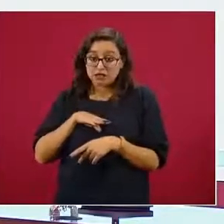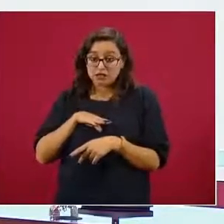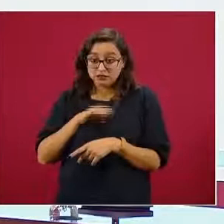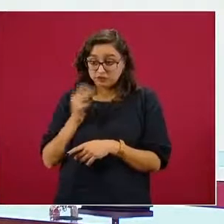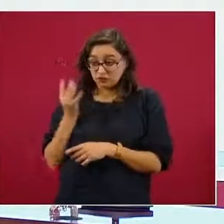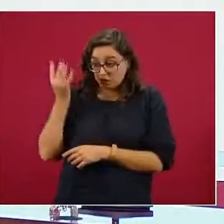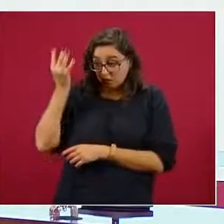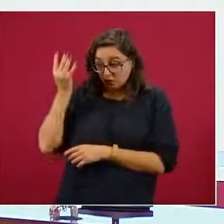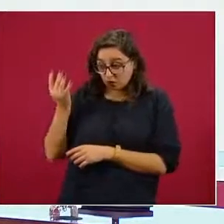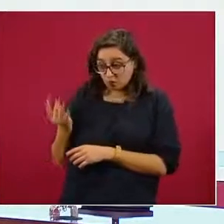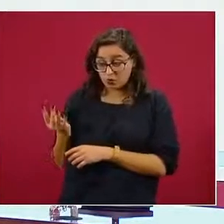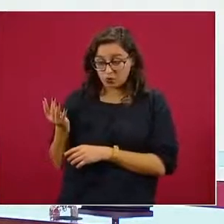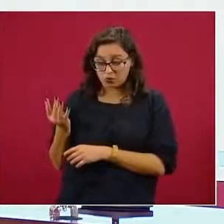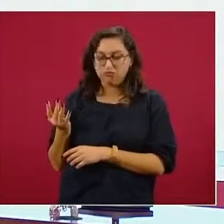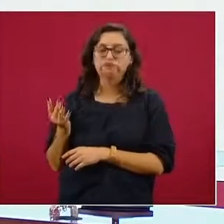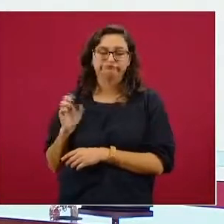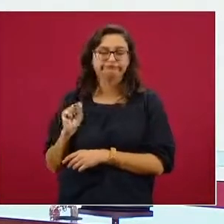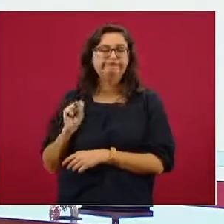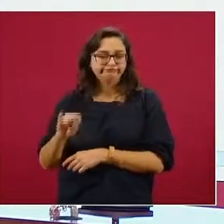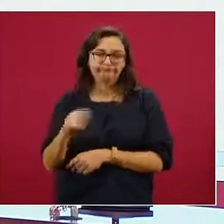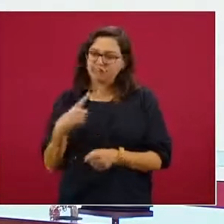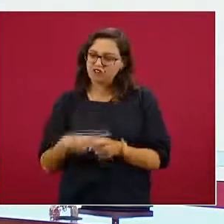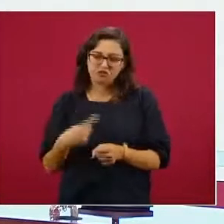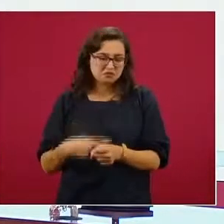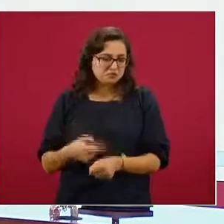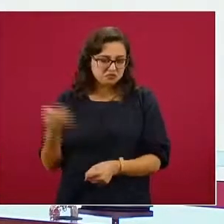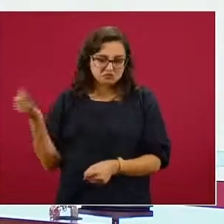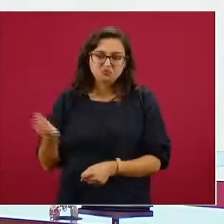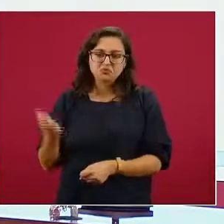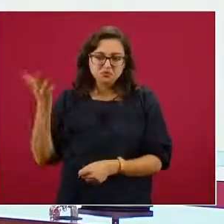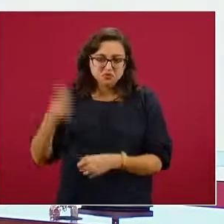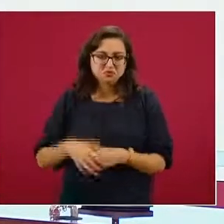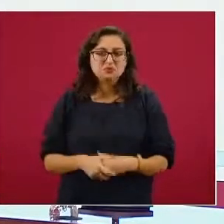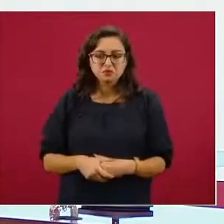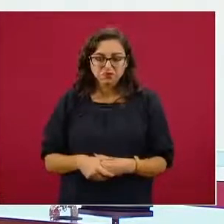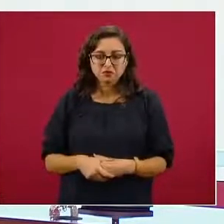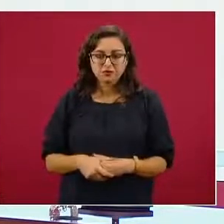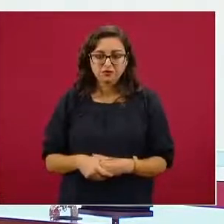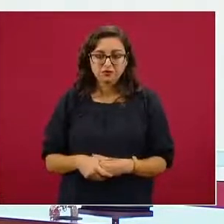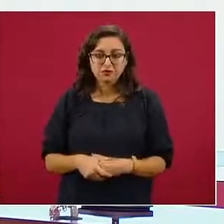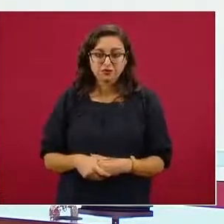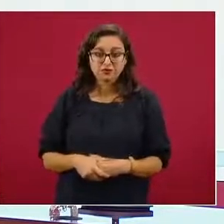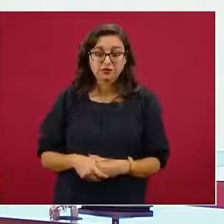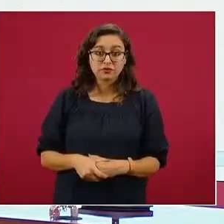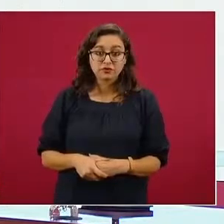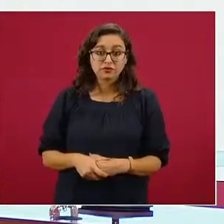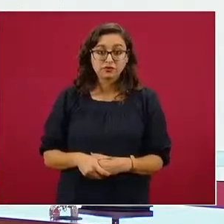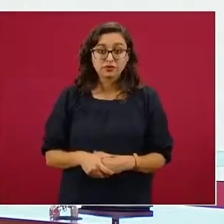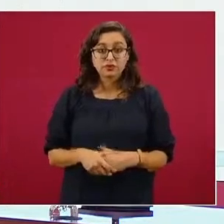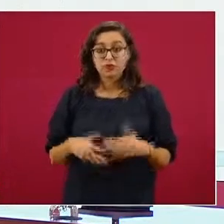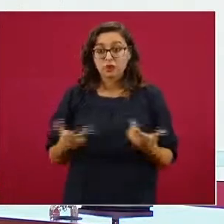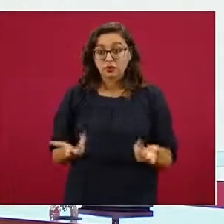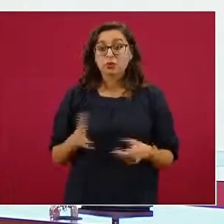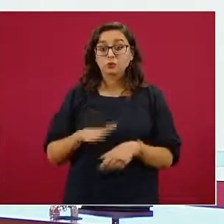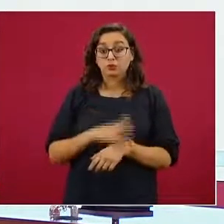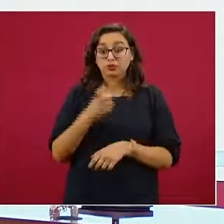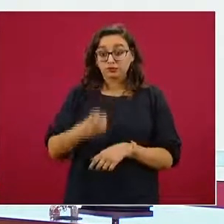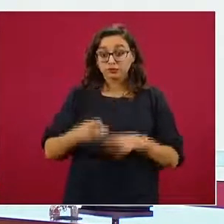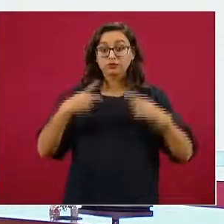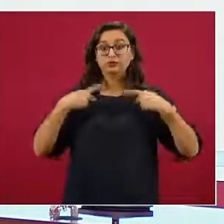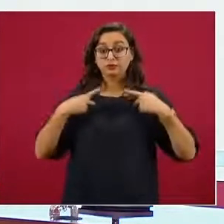a atención médica, van a resultar positivos a COVID. Entonces, la siguiente persona que se presente con esa